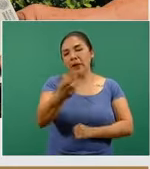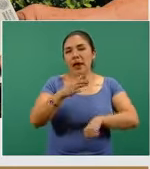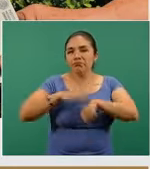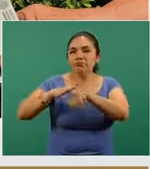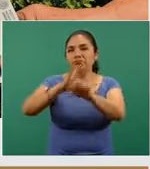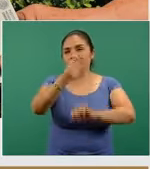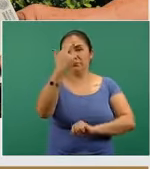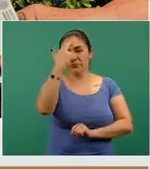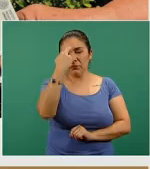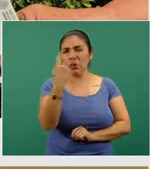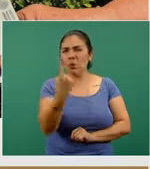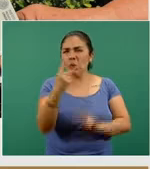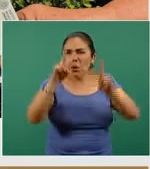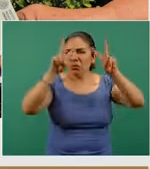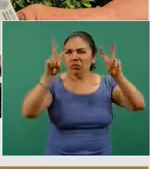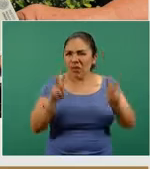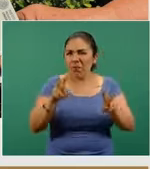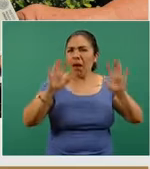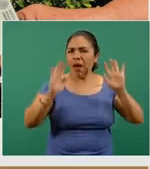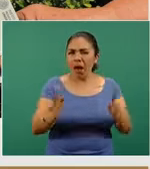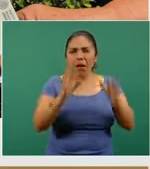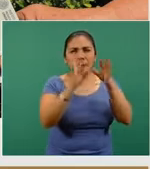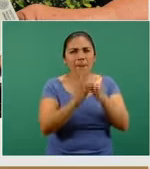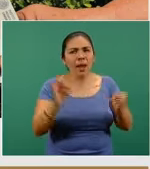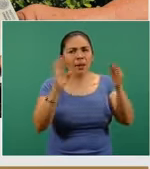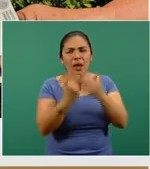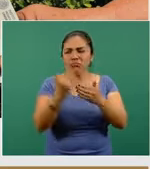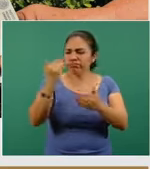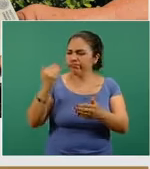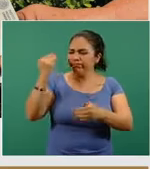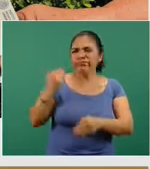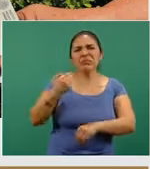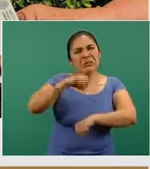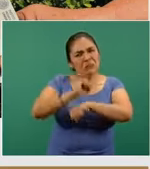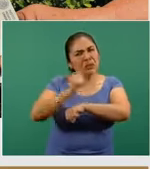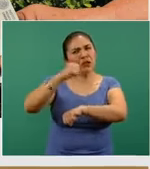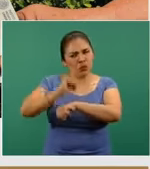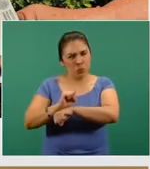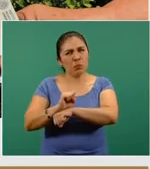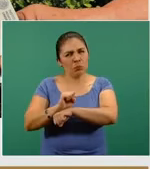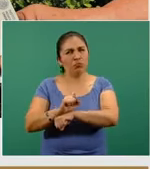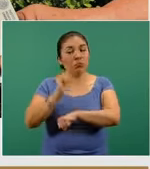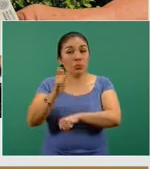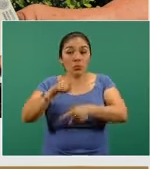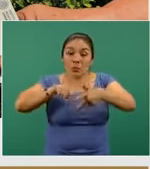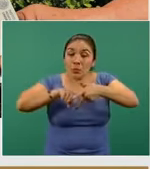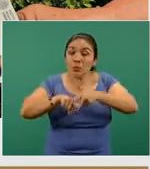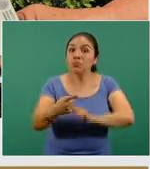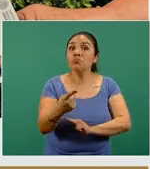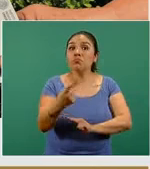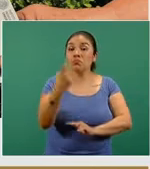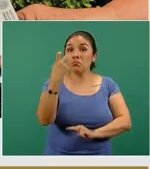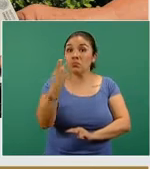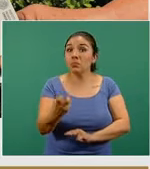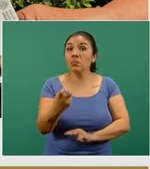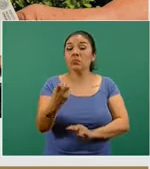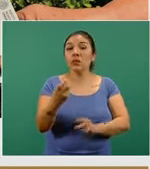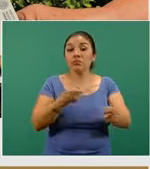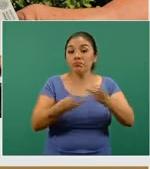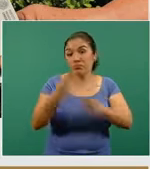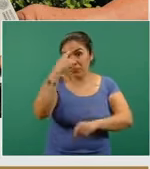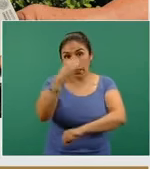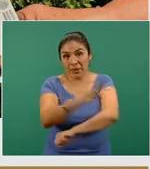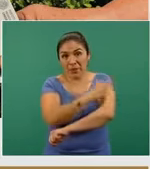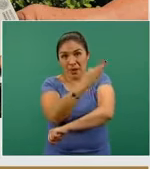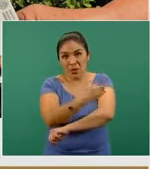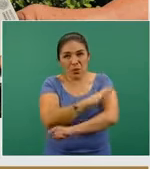tema que se viene tocando ya desde hace también algunas semanas, prácticamente desde que inició la